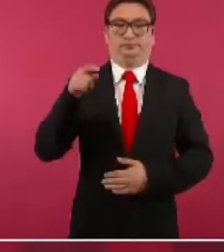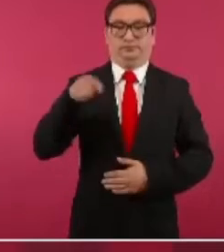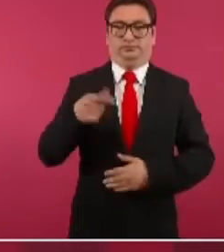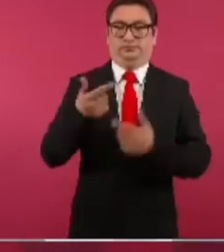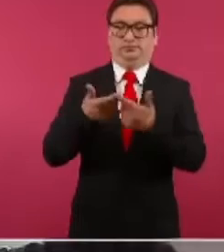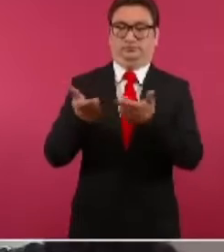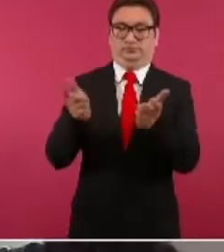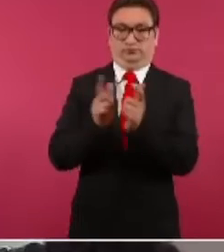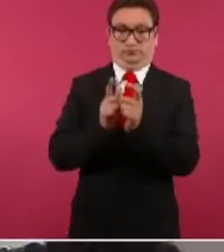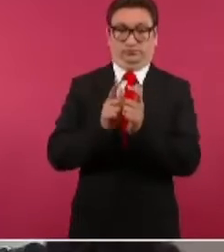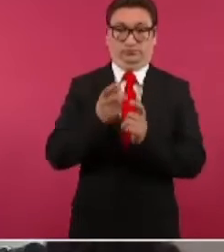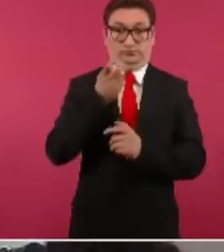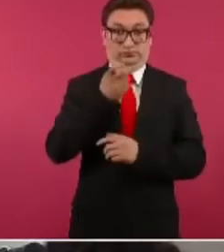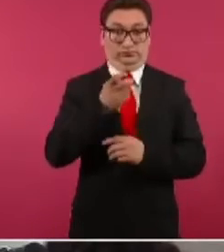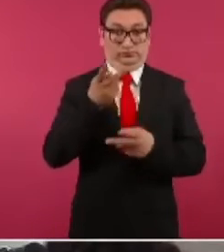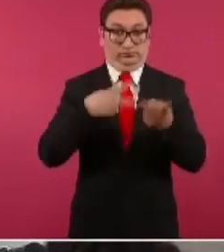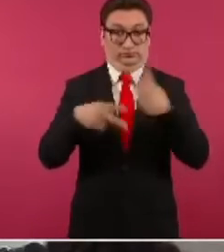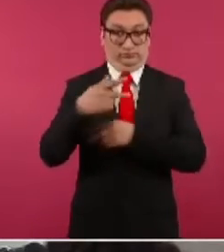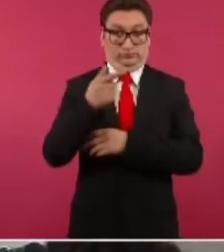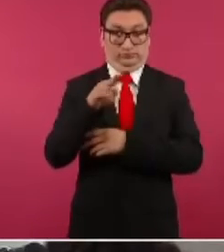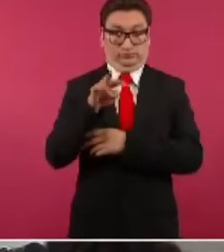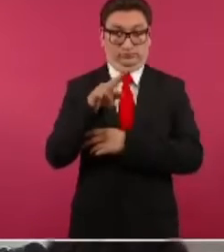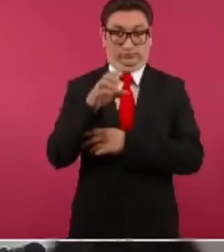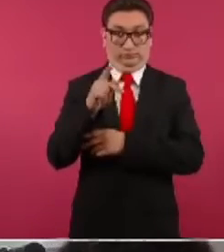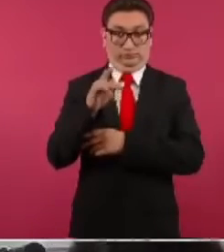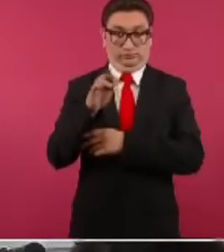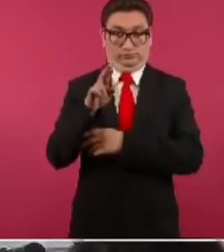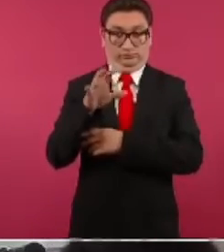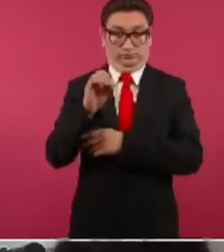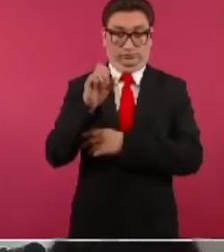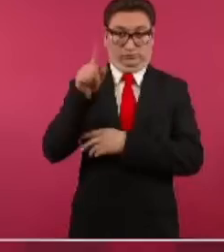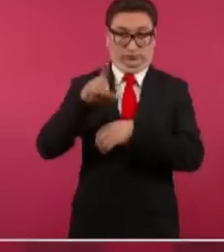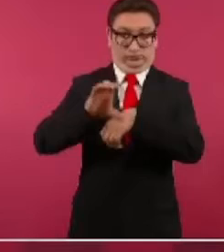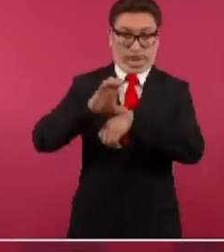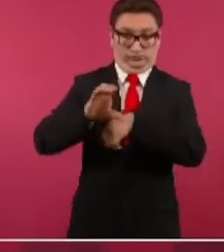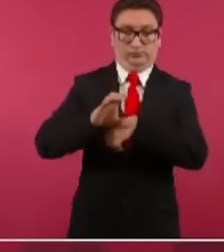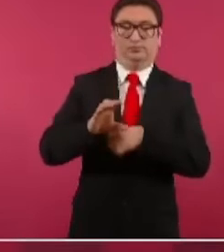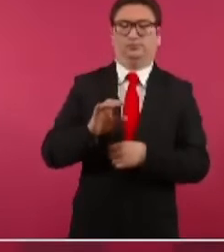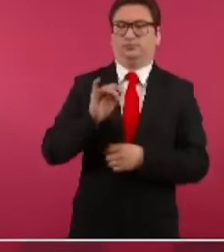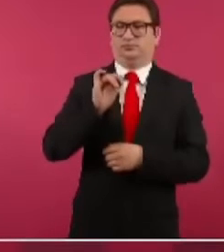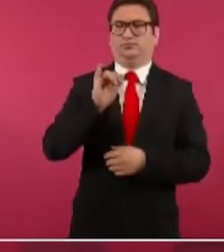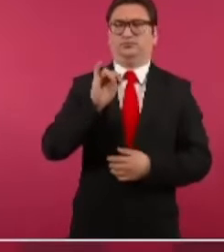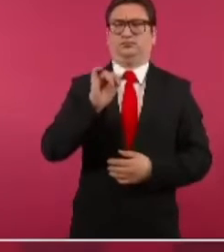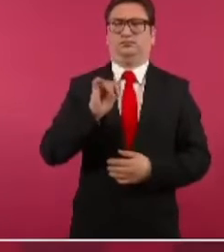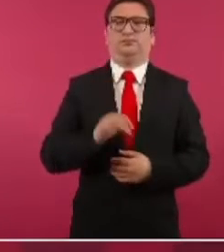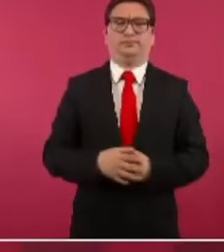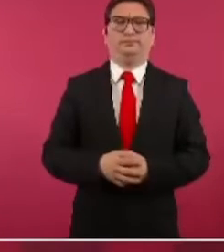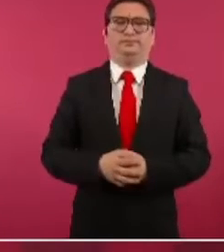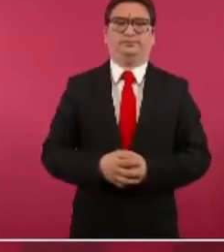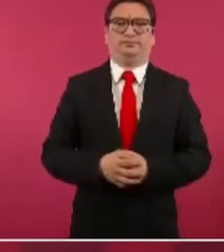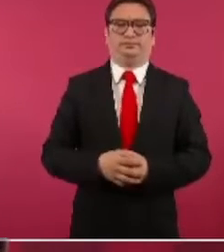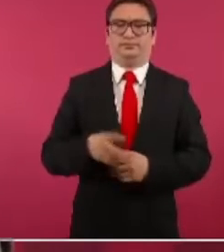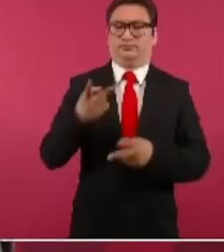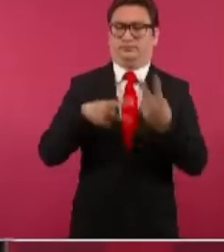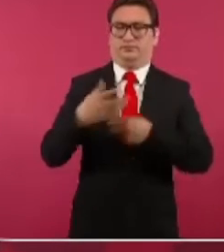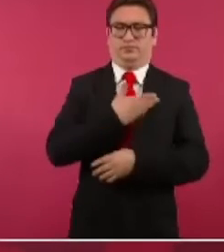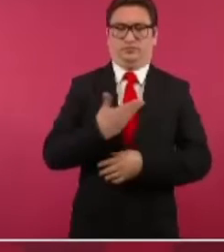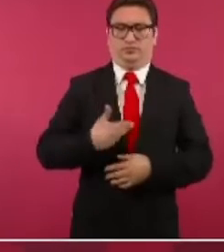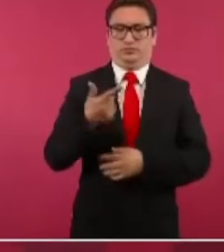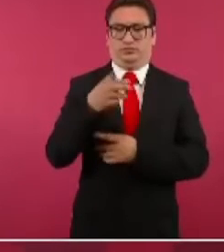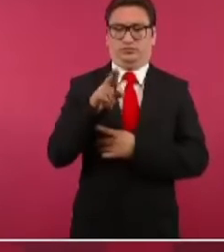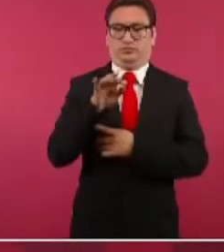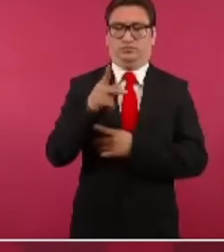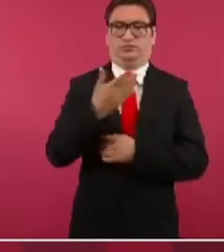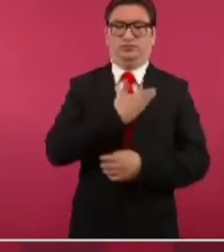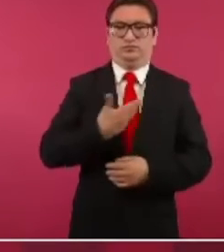grupo. Ahí se espera que viene Gustavo Petro, ¿verdad? ¿De Colombia o todavía? Sí, viene el presidente Boric, viene el presidente Petro,